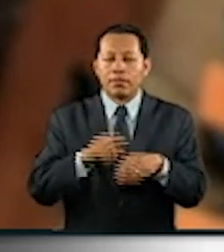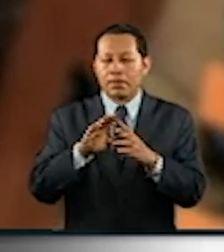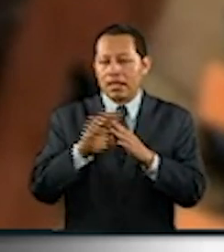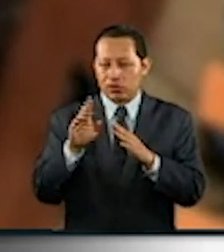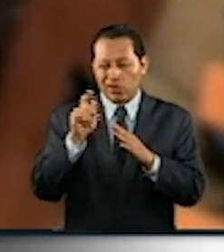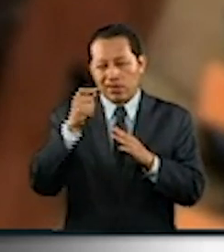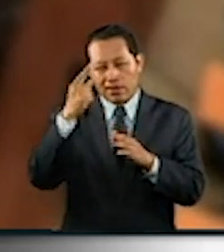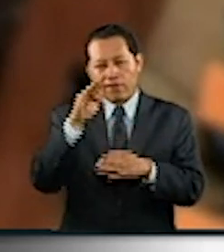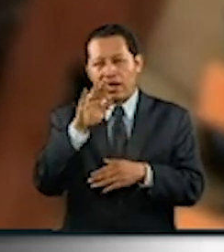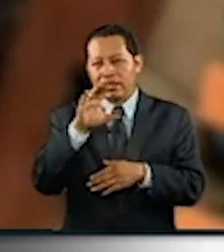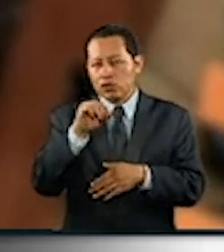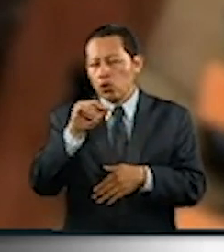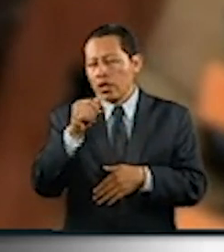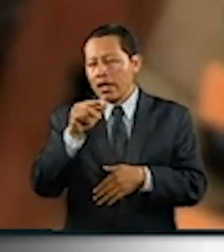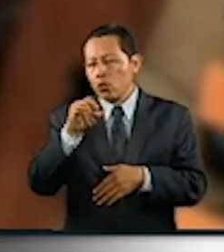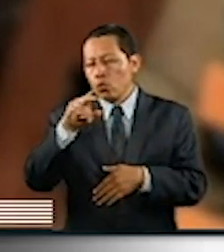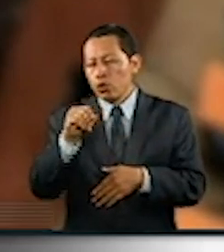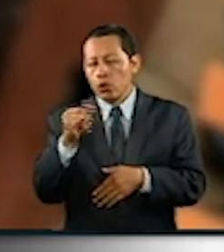Migración Francisco garduño Yáñez